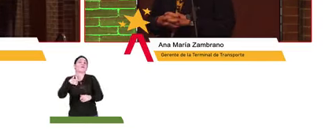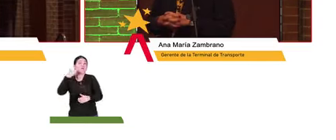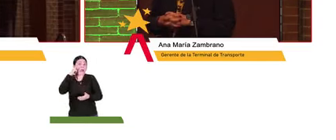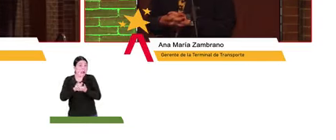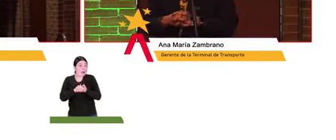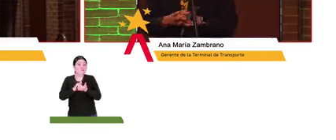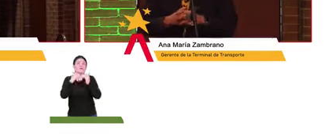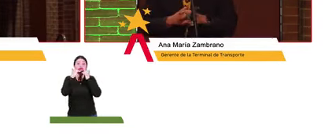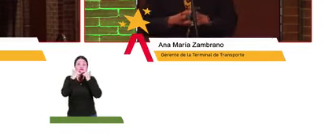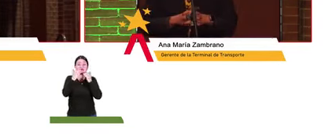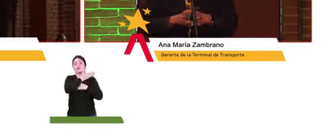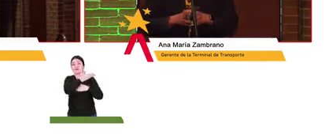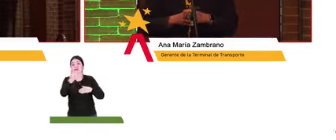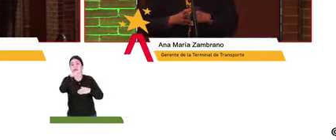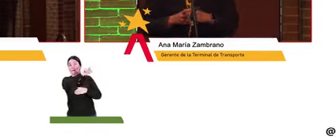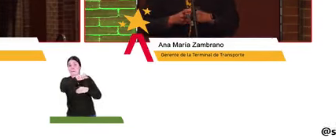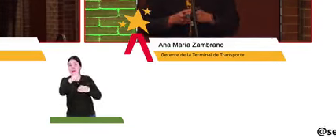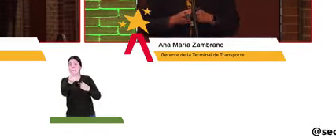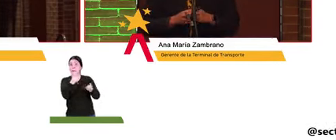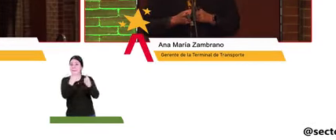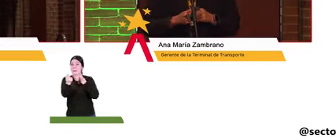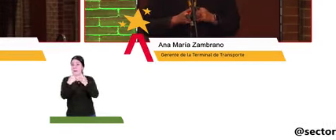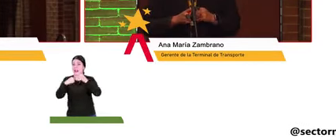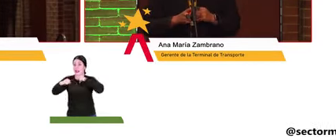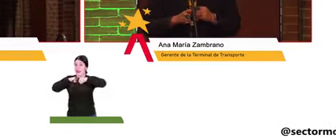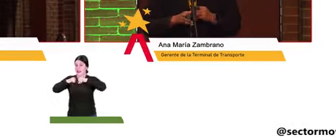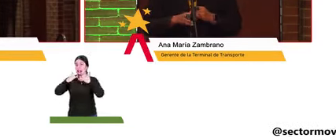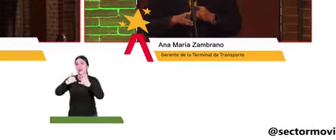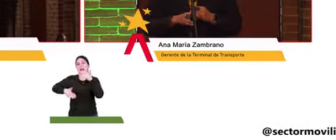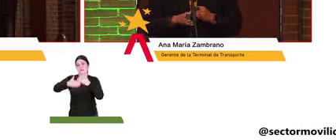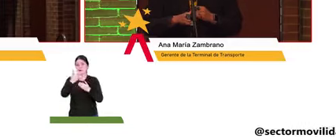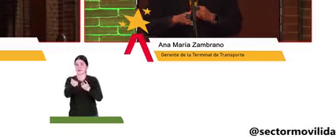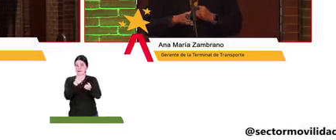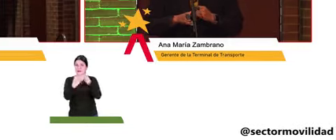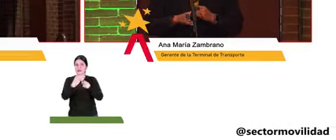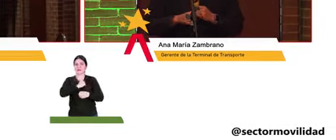tienen preguntas sobre esta gestión, entonces empecemos con las preguntas, por favor.